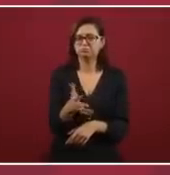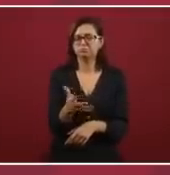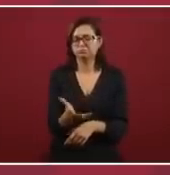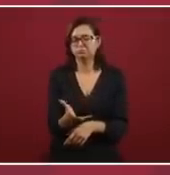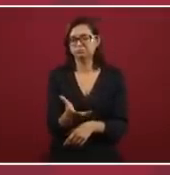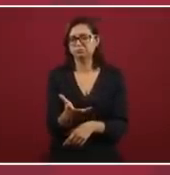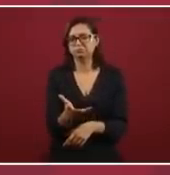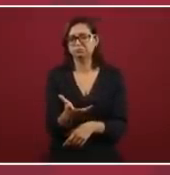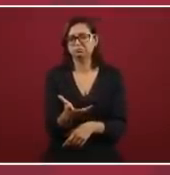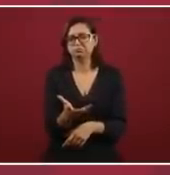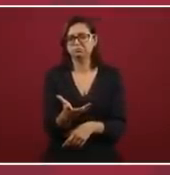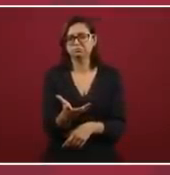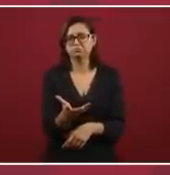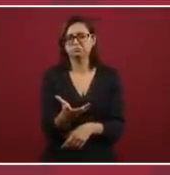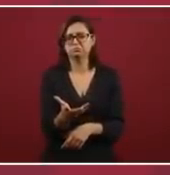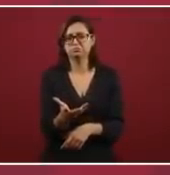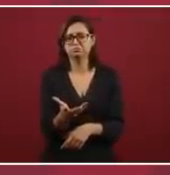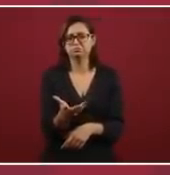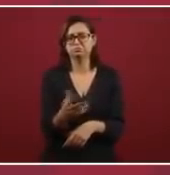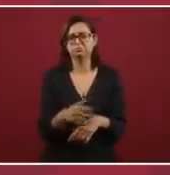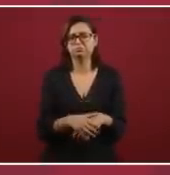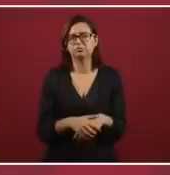produciendo lo que